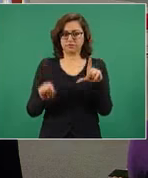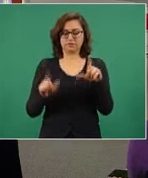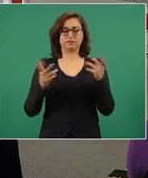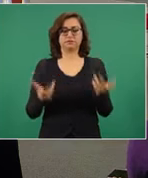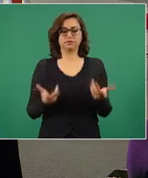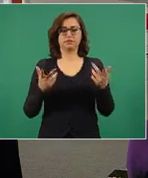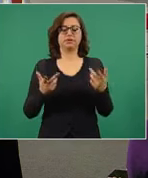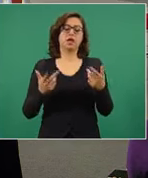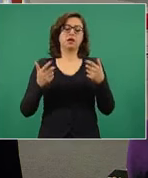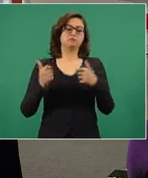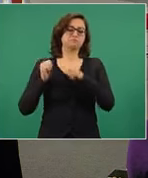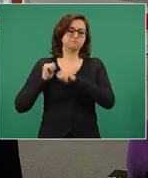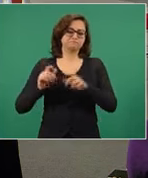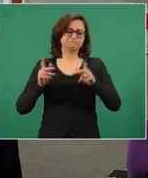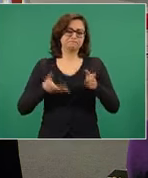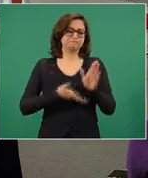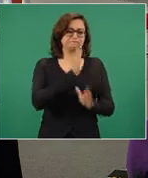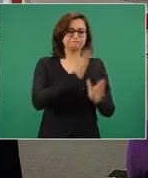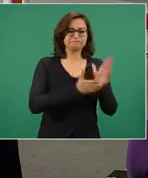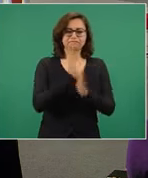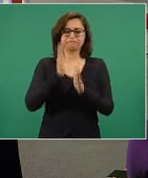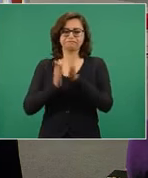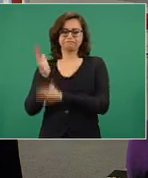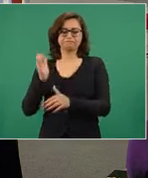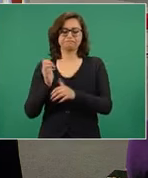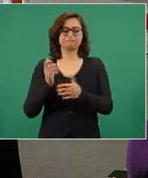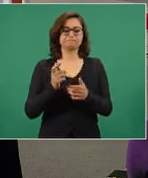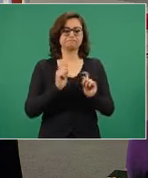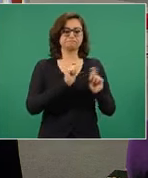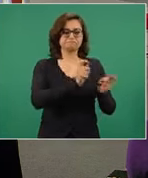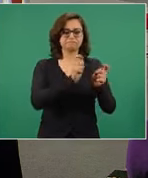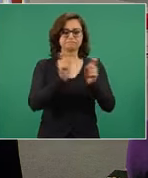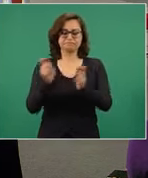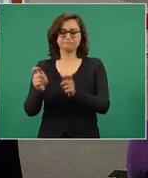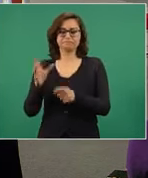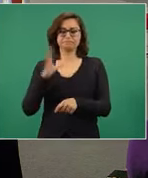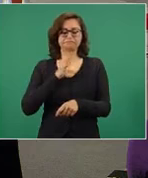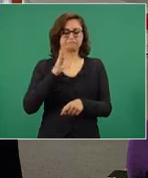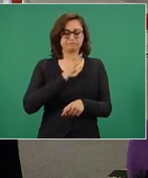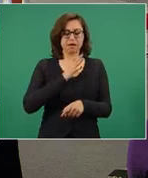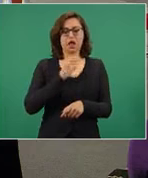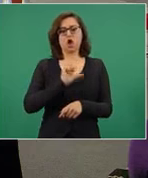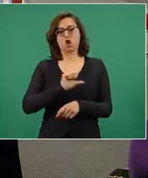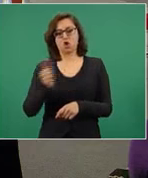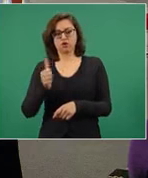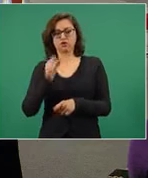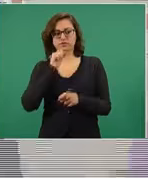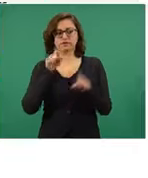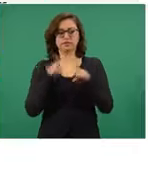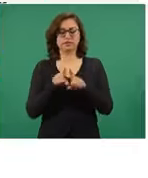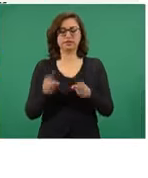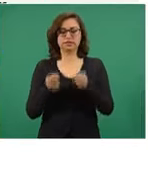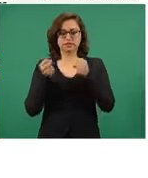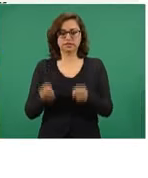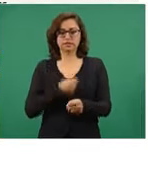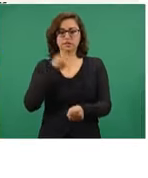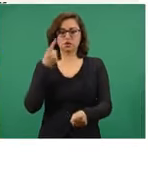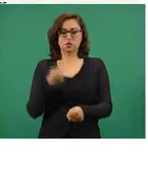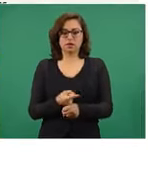diferentes misiones, aquí tenemos otras misiones que se están cumpliendo: seguridad de instalaciones